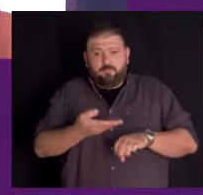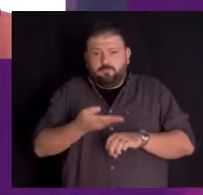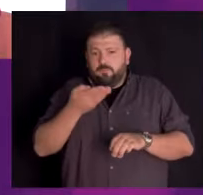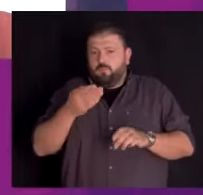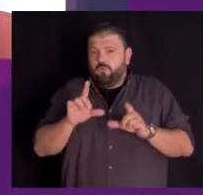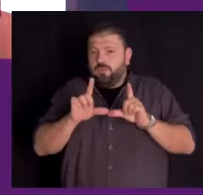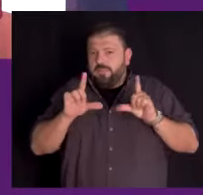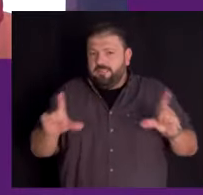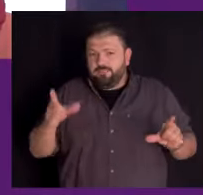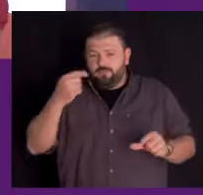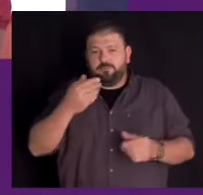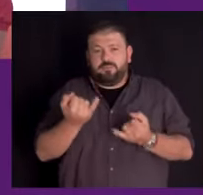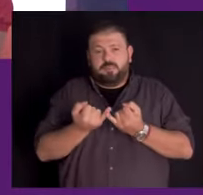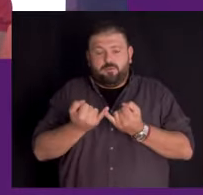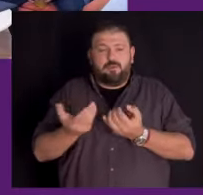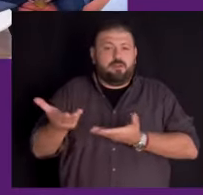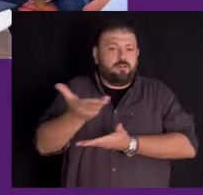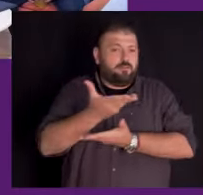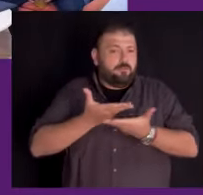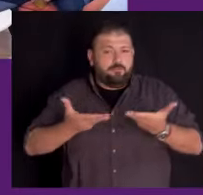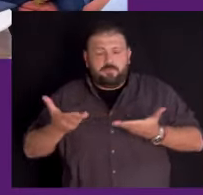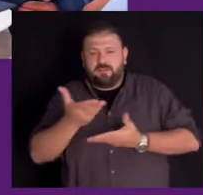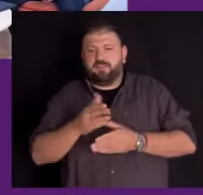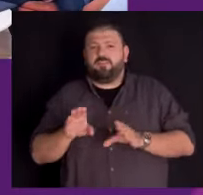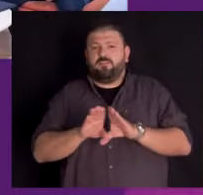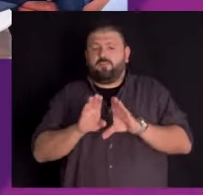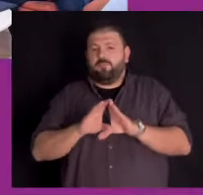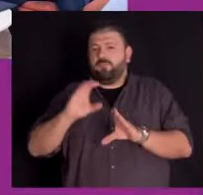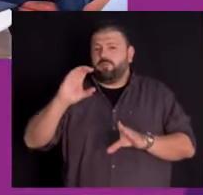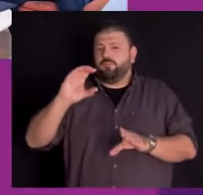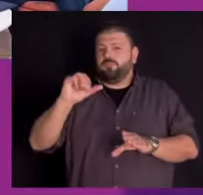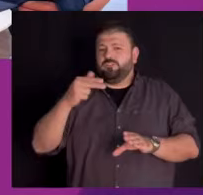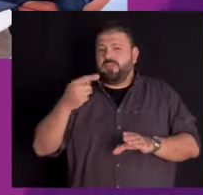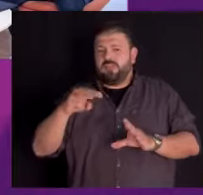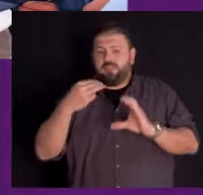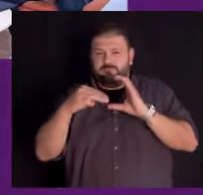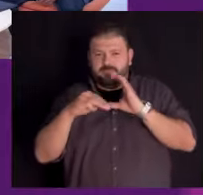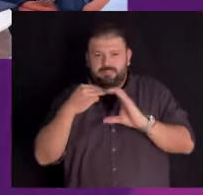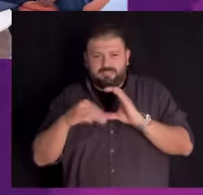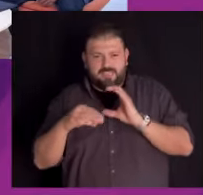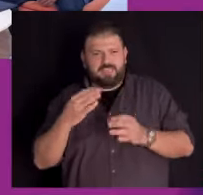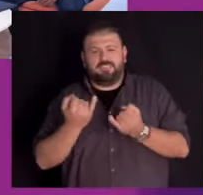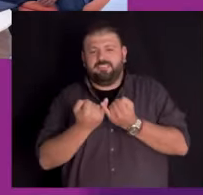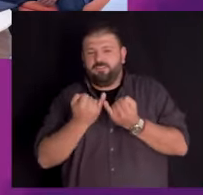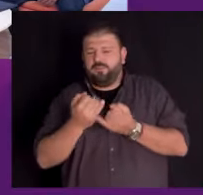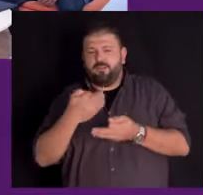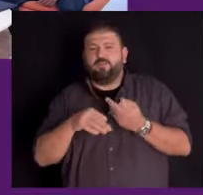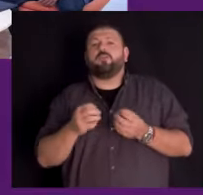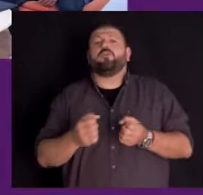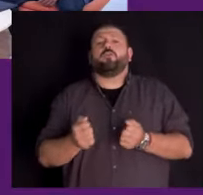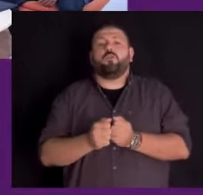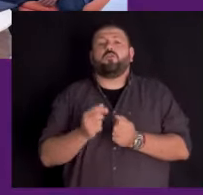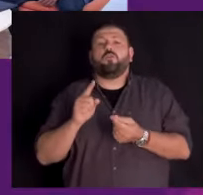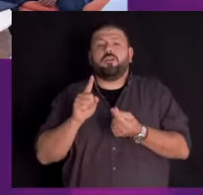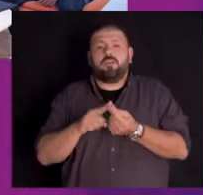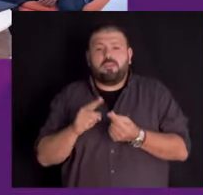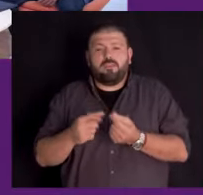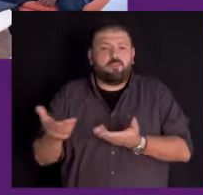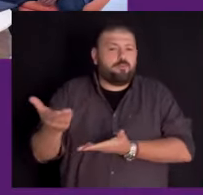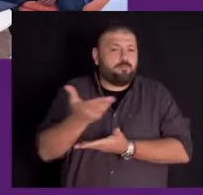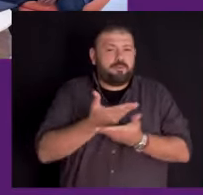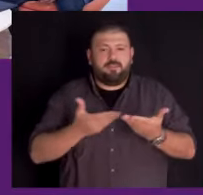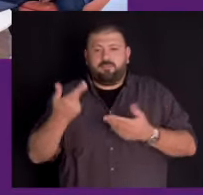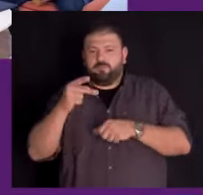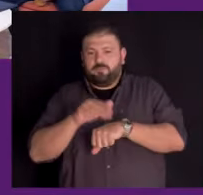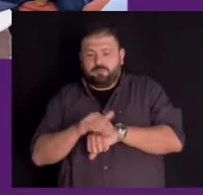compartiendo también en el chat cuál es la mezcla que hoy van a estar tomando, con quién la van a estar compartiendo, y sobre todo